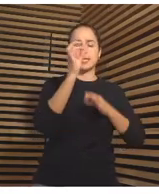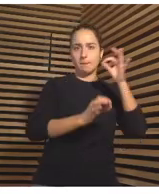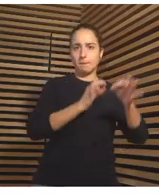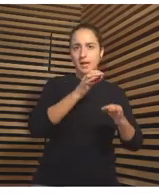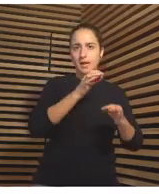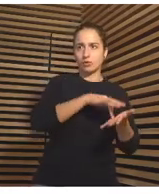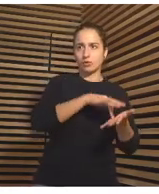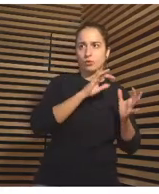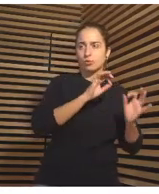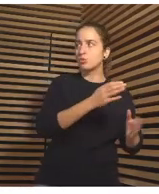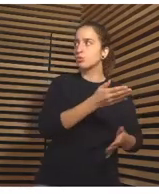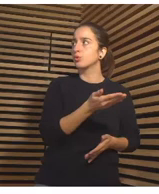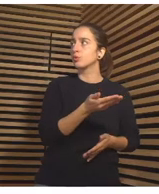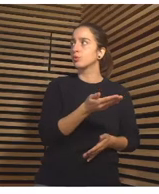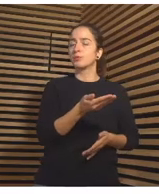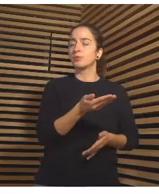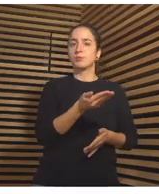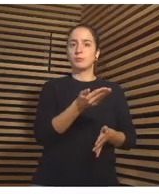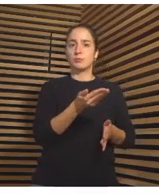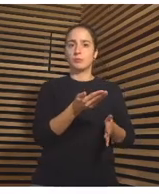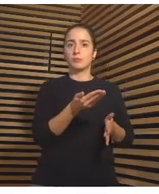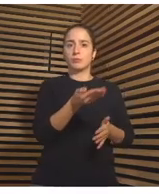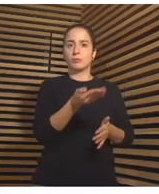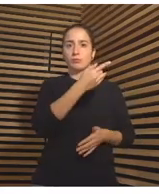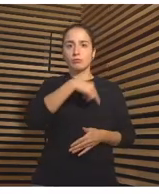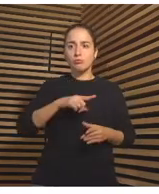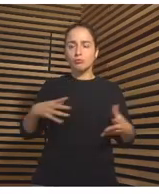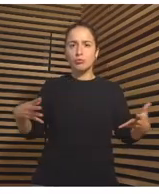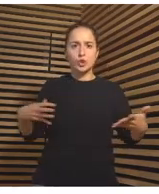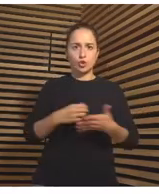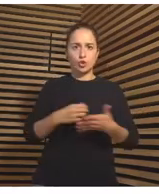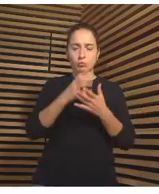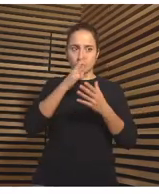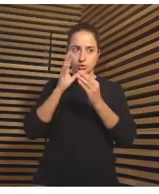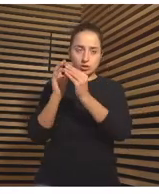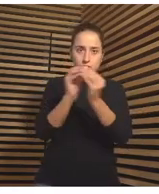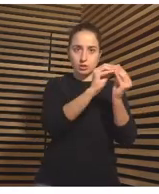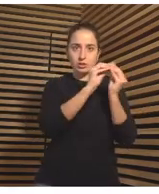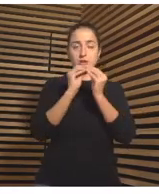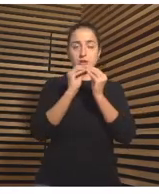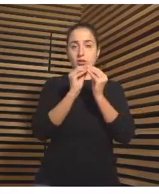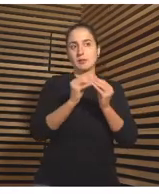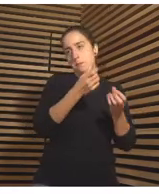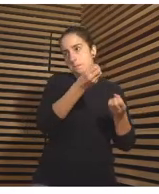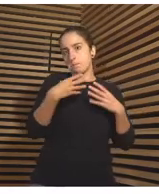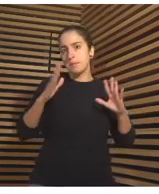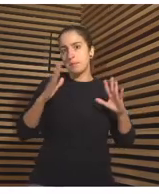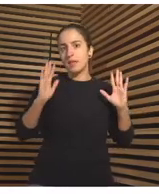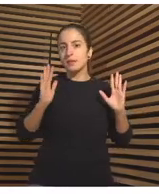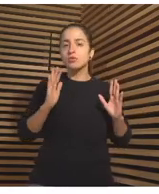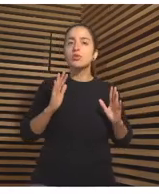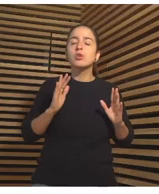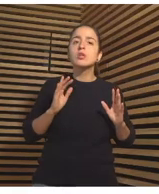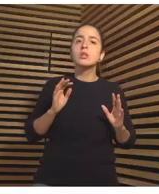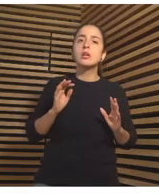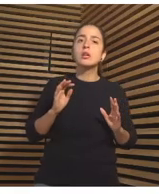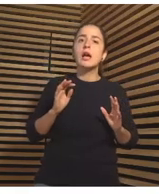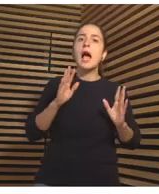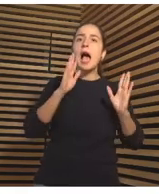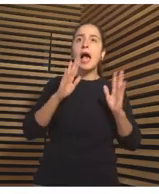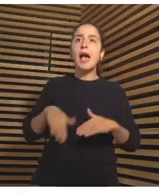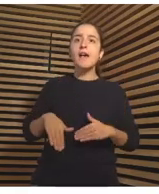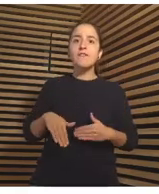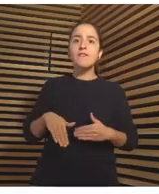y en conjunto, por unanimidad, al menos según me lo dijeron, se iban a negar a